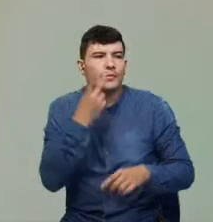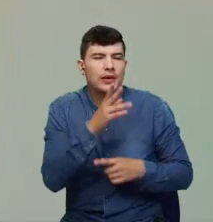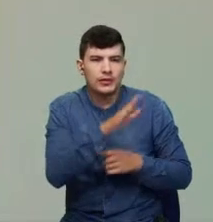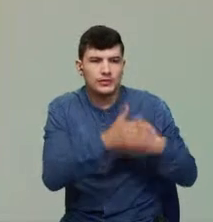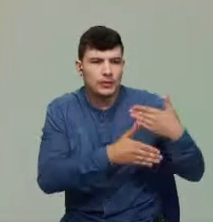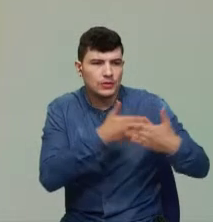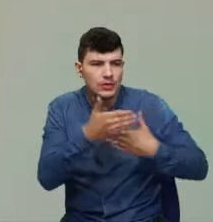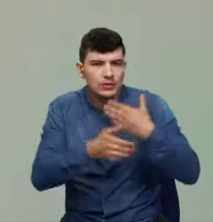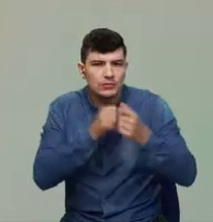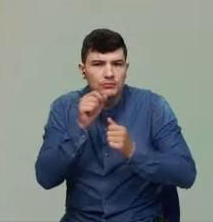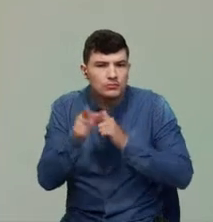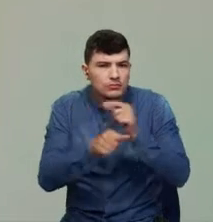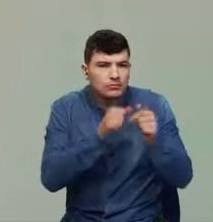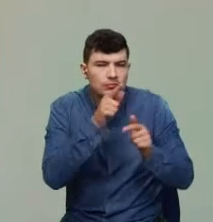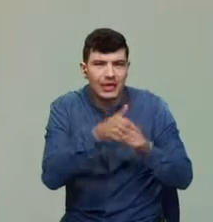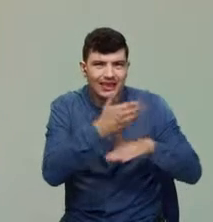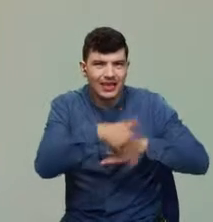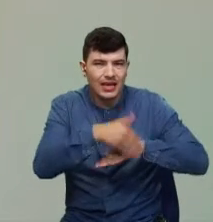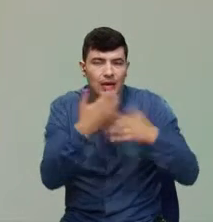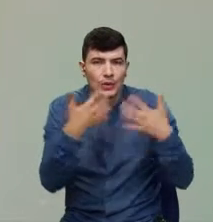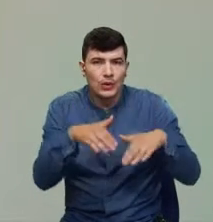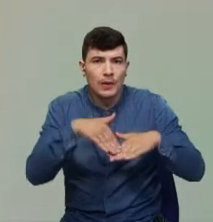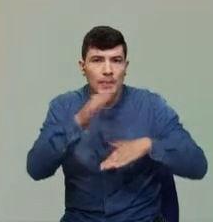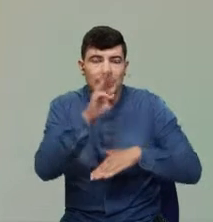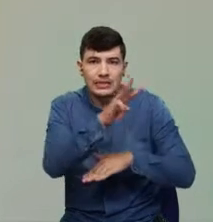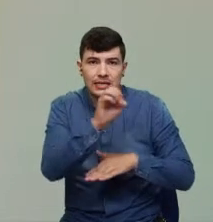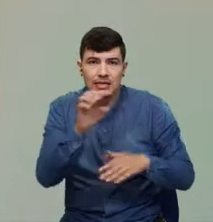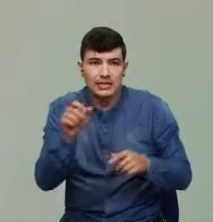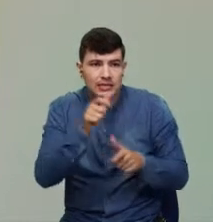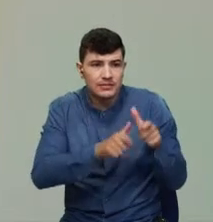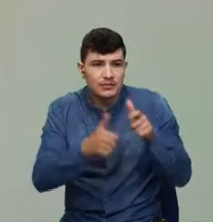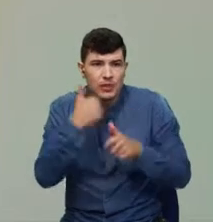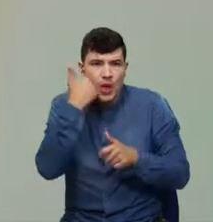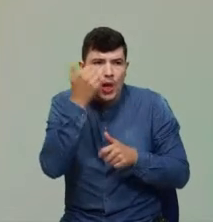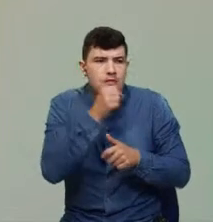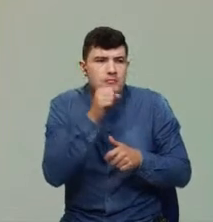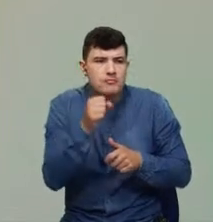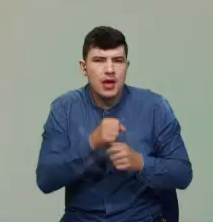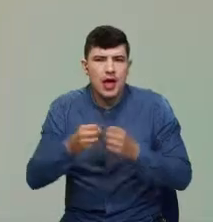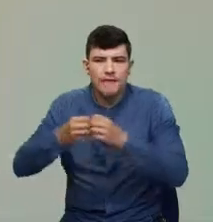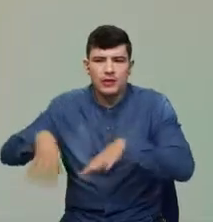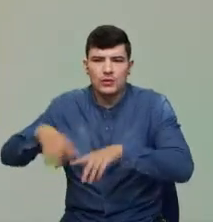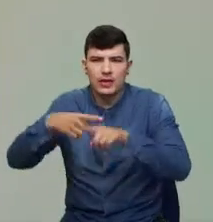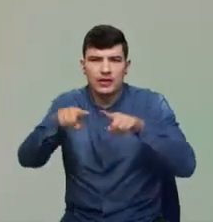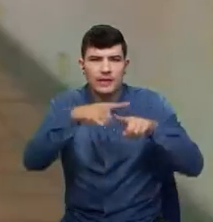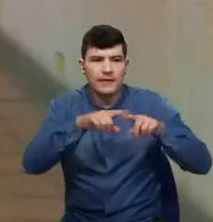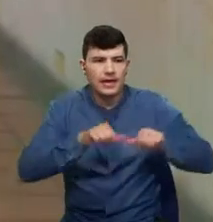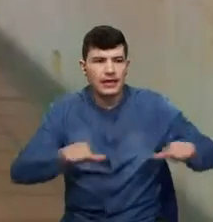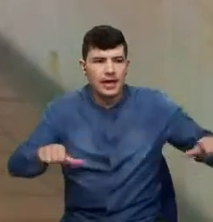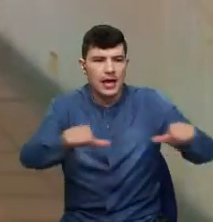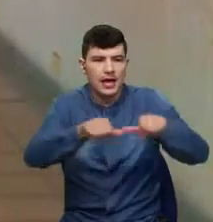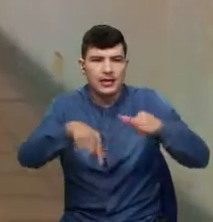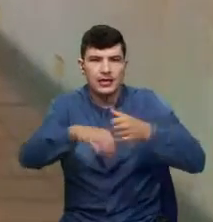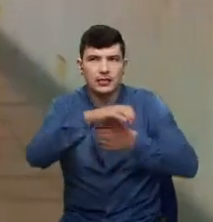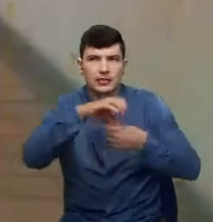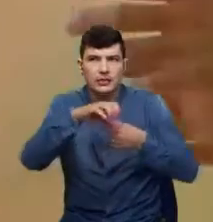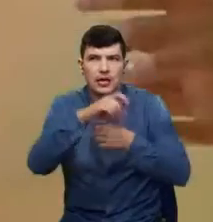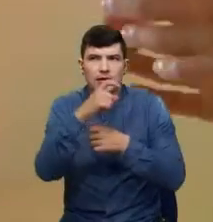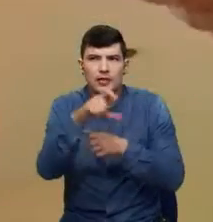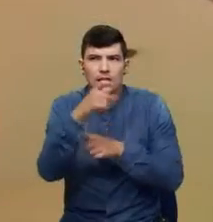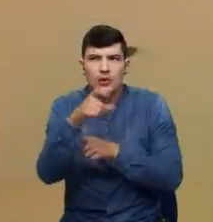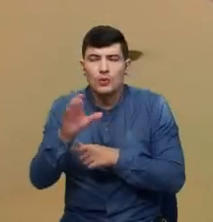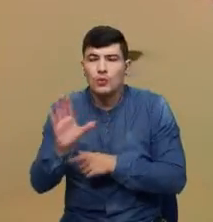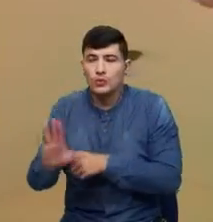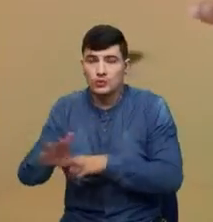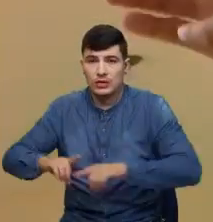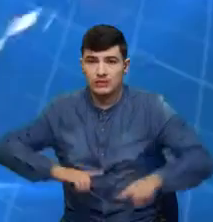de habitantes de calle que existen más de 300 adultos mayores abandonados en los diferentes sectores de la ciudad de Cúcuta. La administración municipal